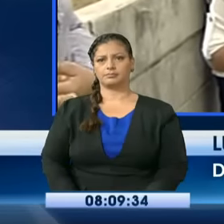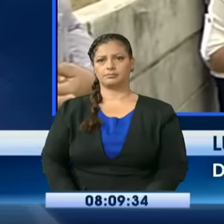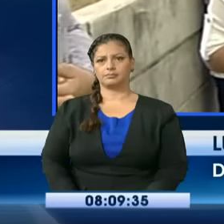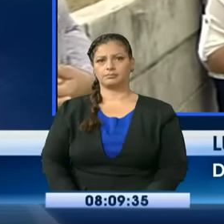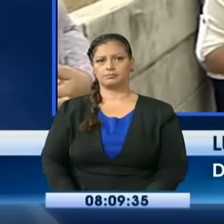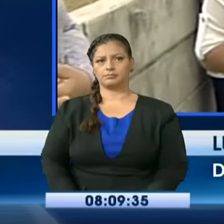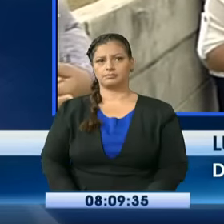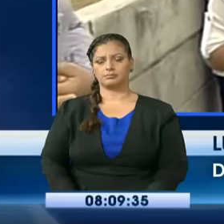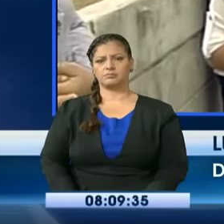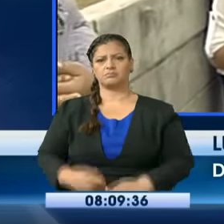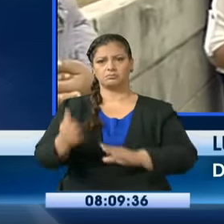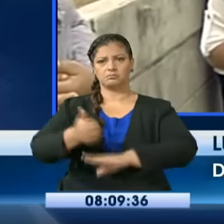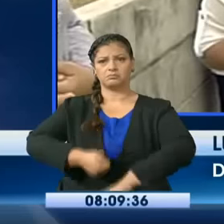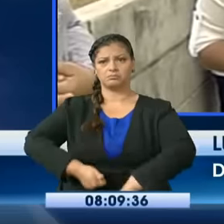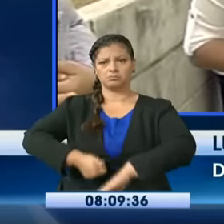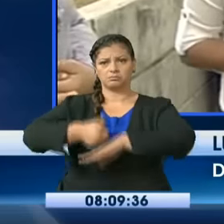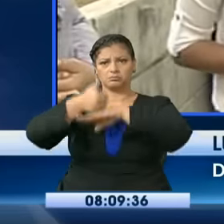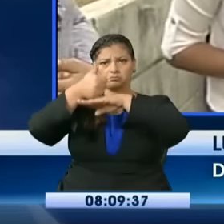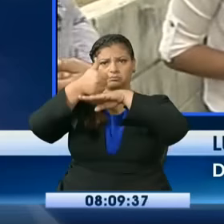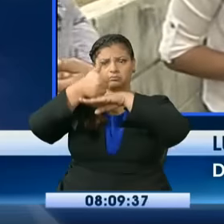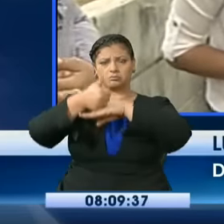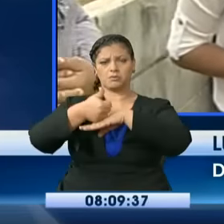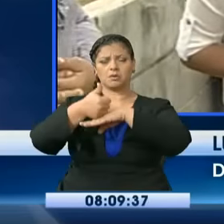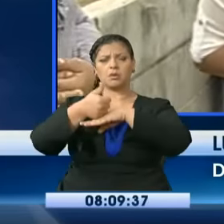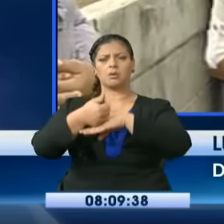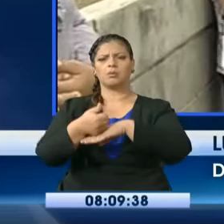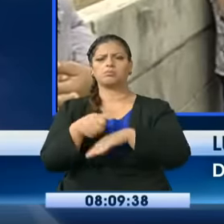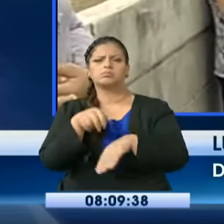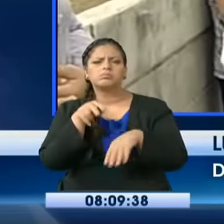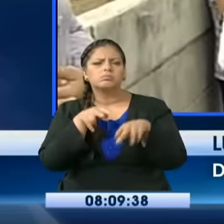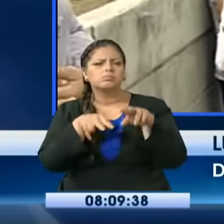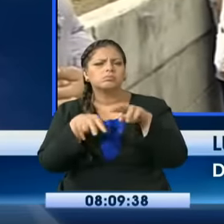abuso. No se toman las medidas adecuadas.